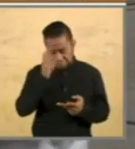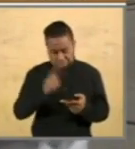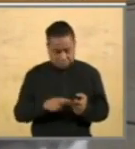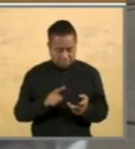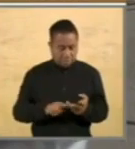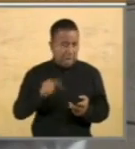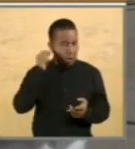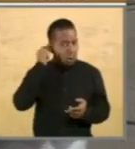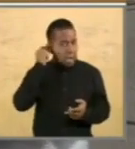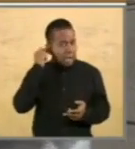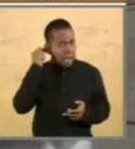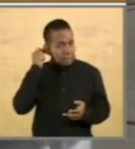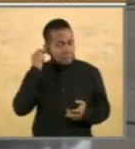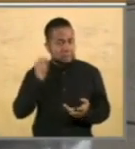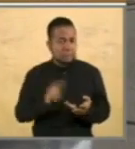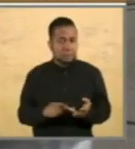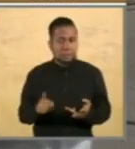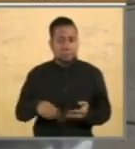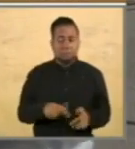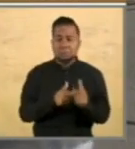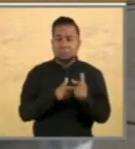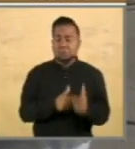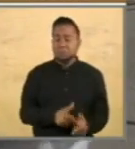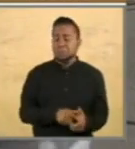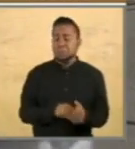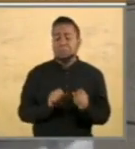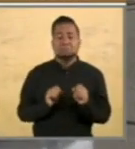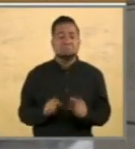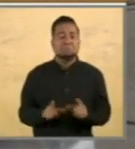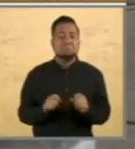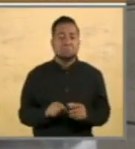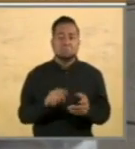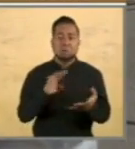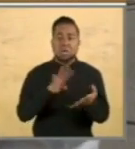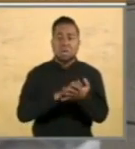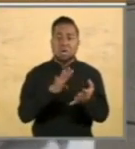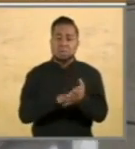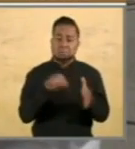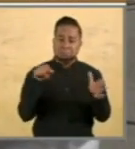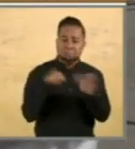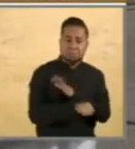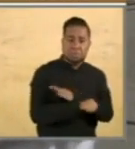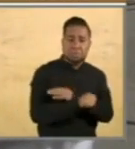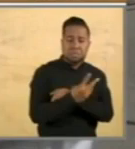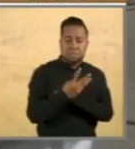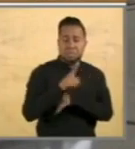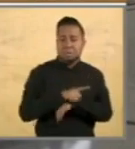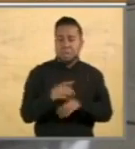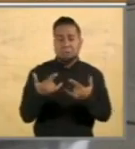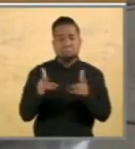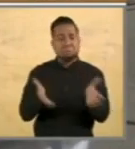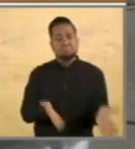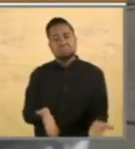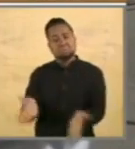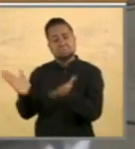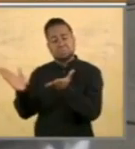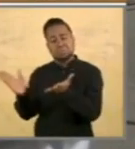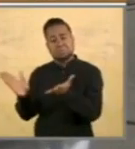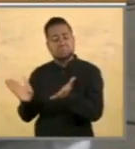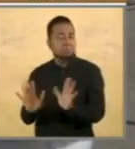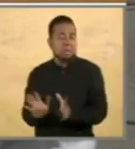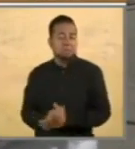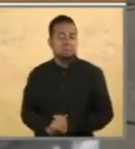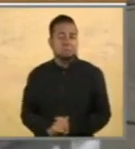el orejas que siguen teniendo la misma situación ingresan y a las 72 horas se van y vuelven a